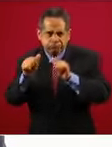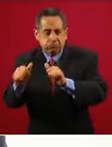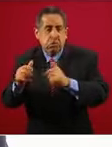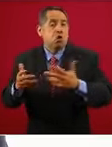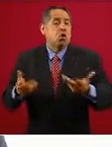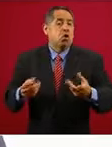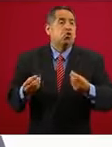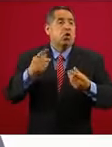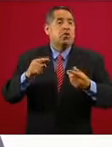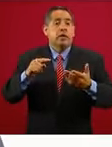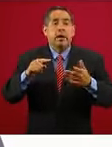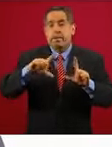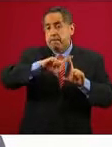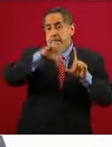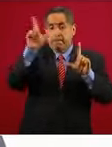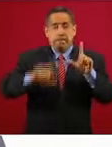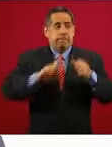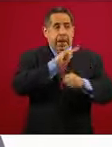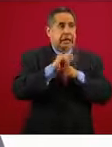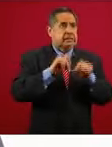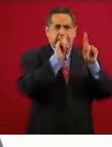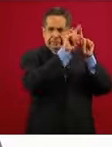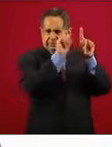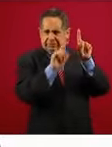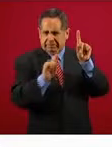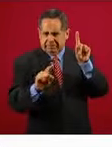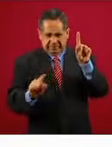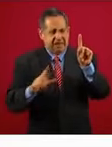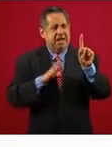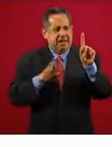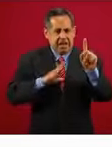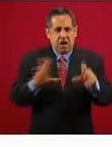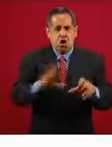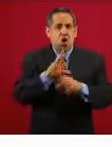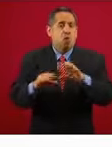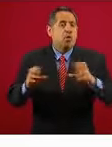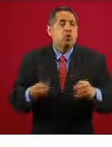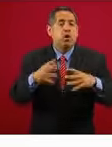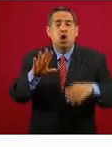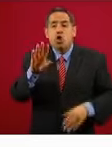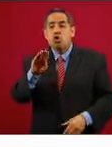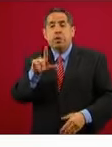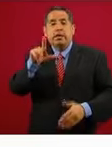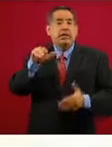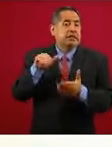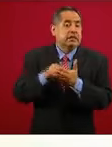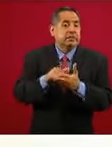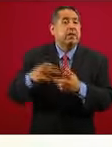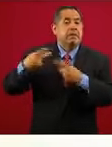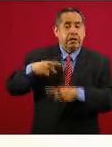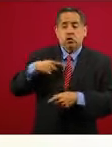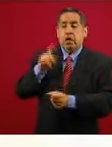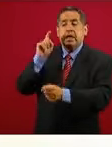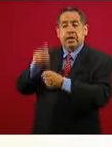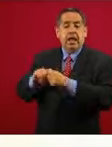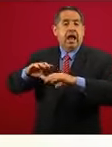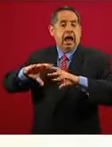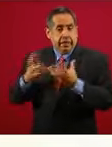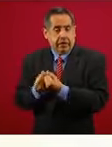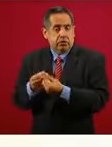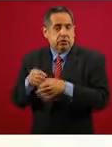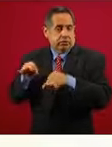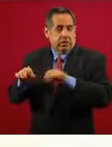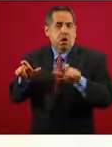todas las regiones del país, que cuenta ya con 97,000 elementos bien